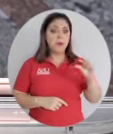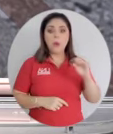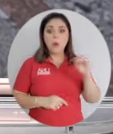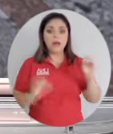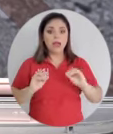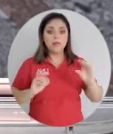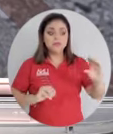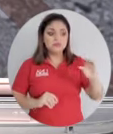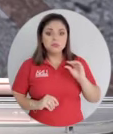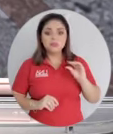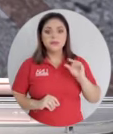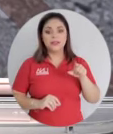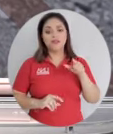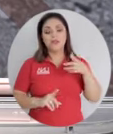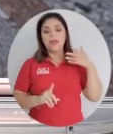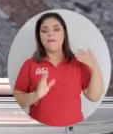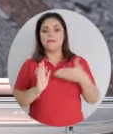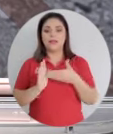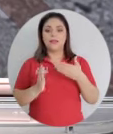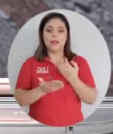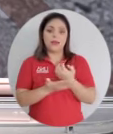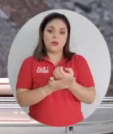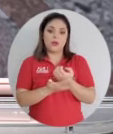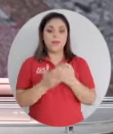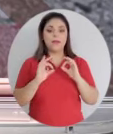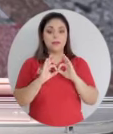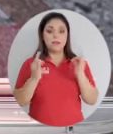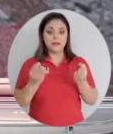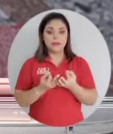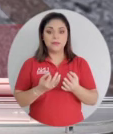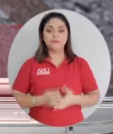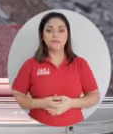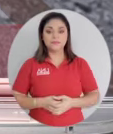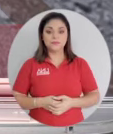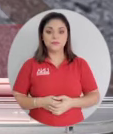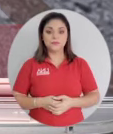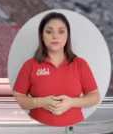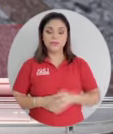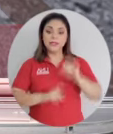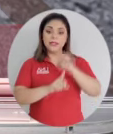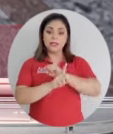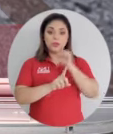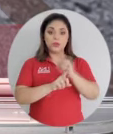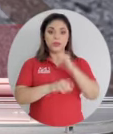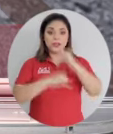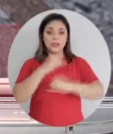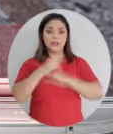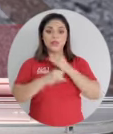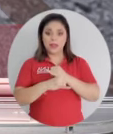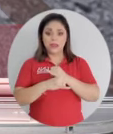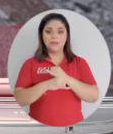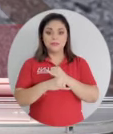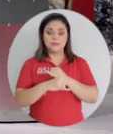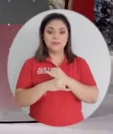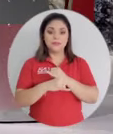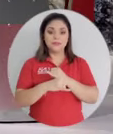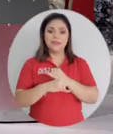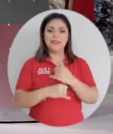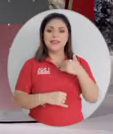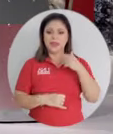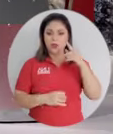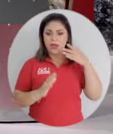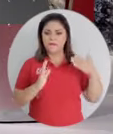o no tenerlo simplemente, pues esto tiene un impacto directo sobre la economía familiares. La situación internacional tiene, como usted